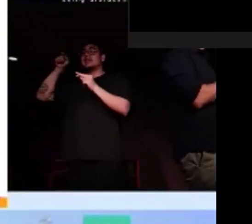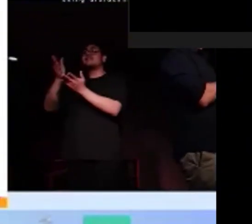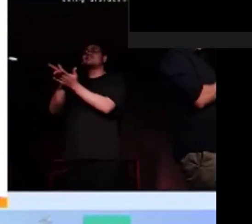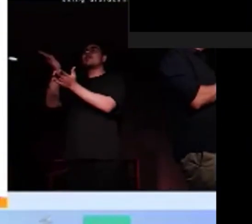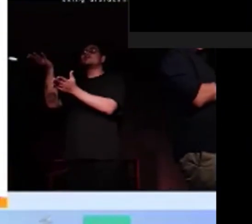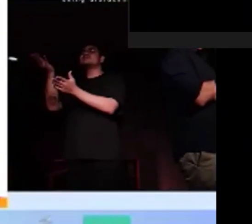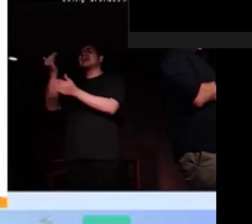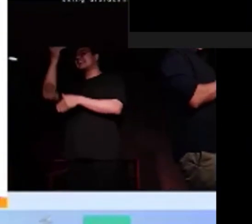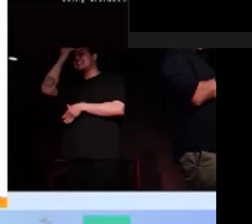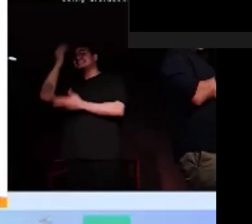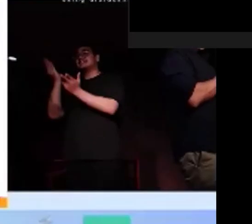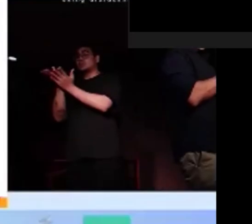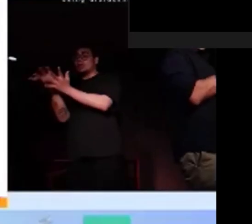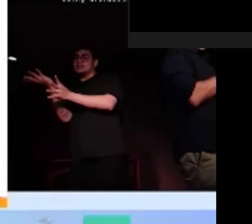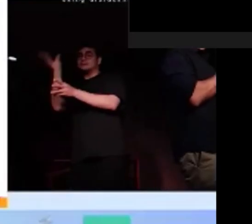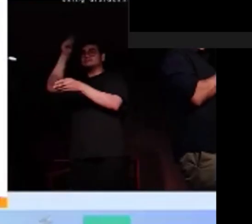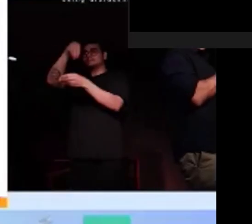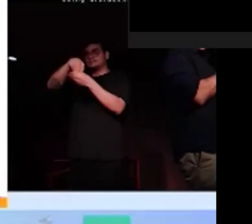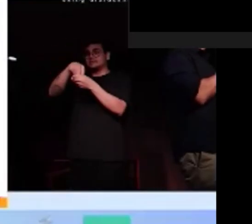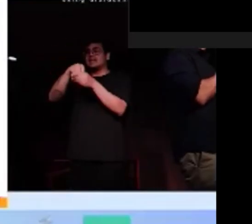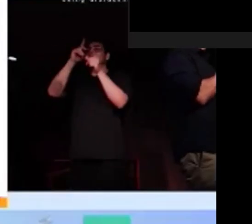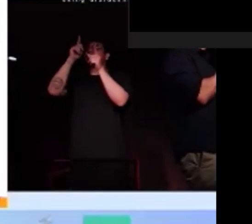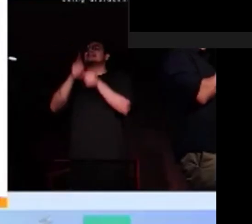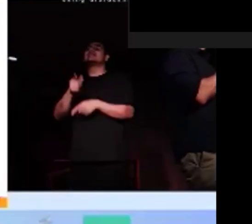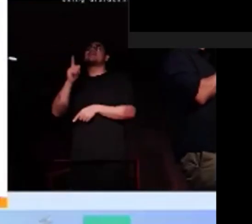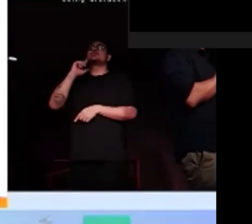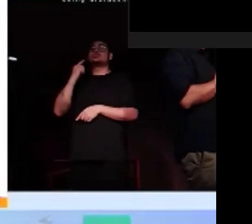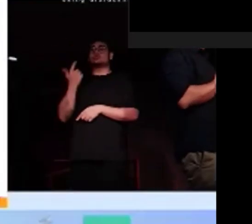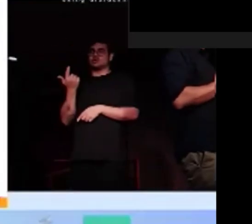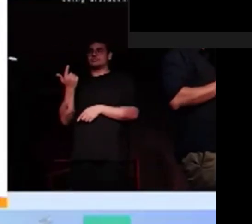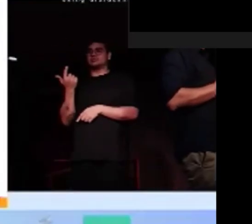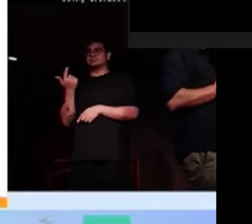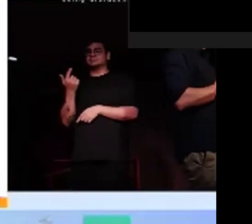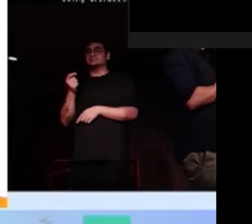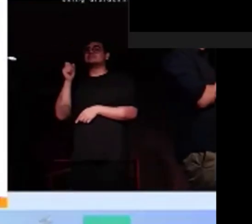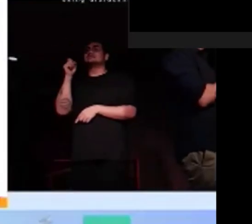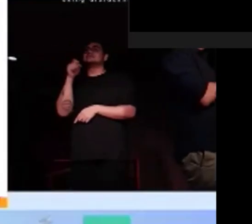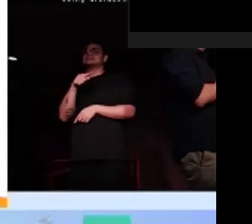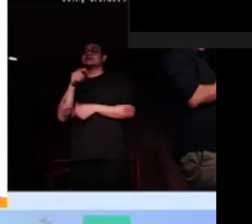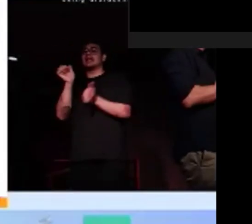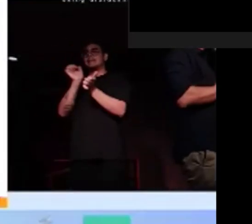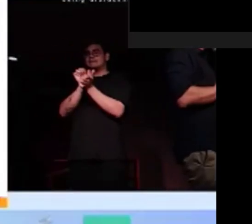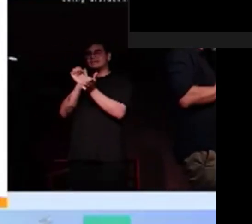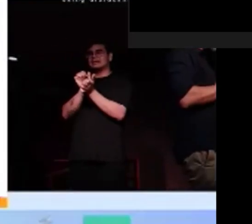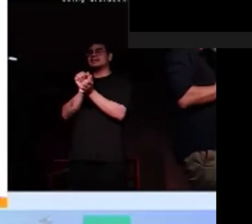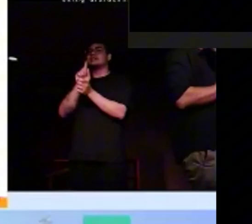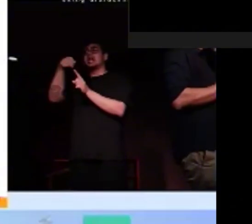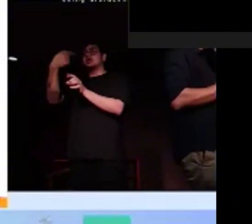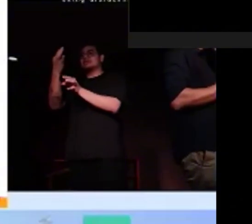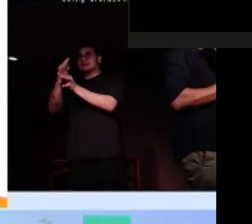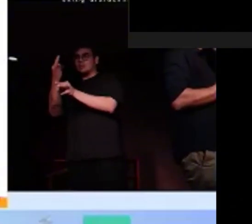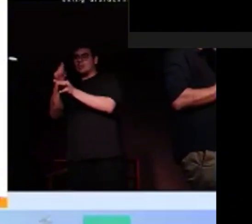facultad y seguimos trabajando con estudiantes del Gabriela Mistral, el CEN 66 y el Integral.